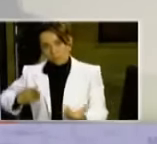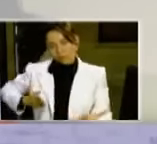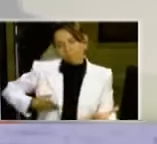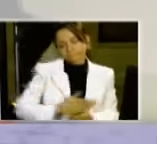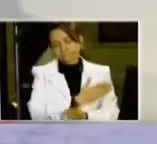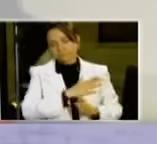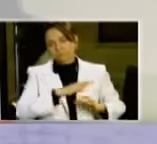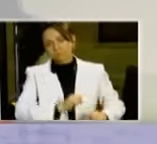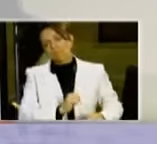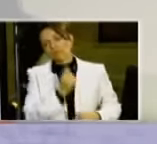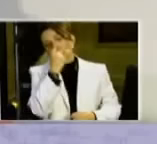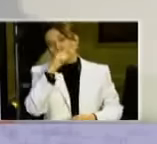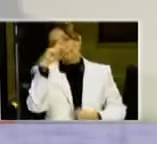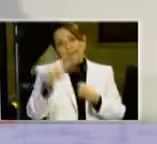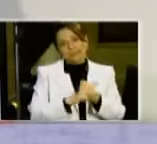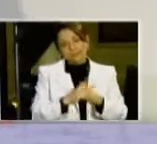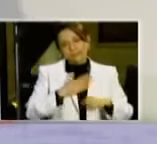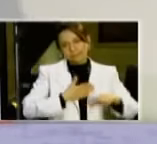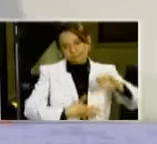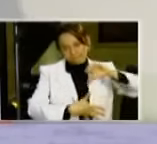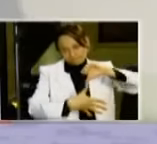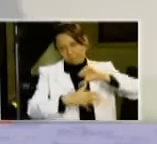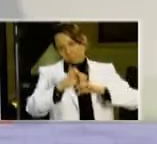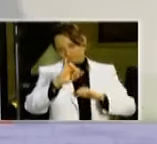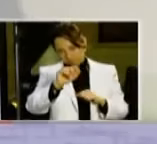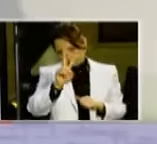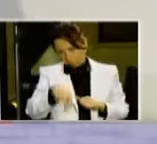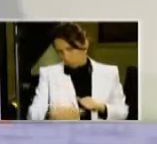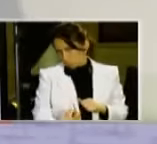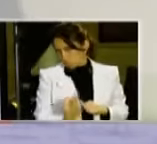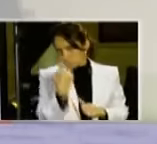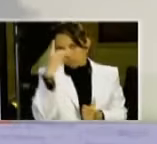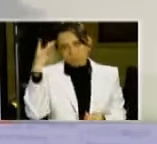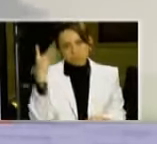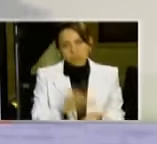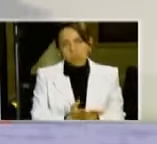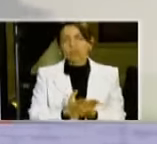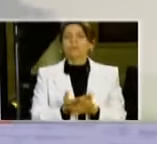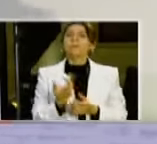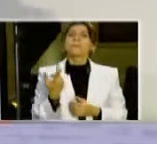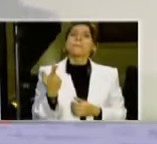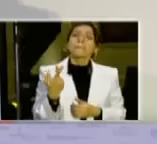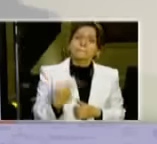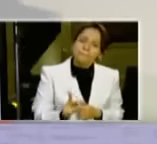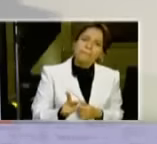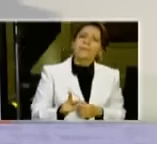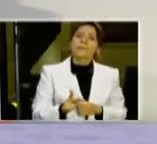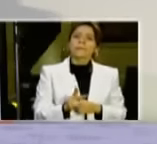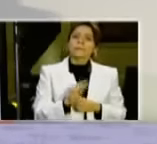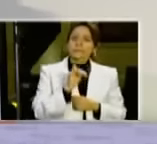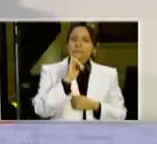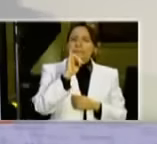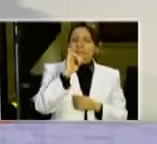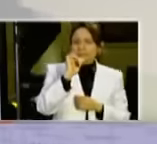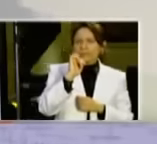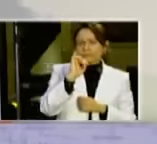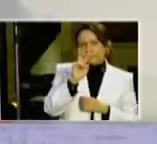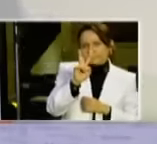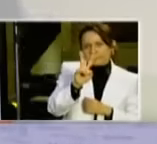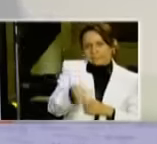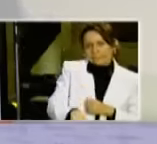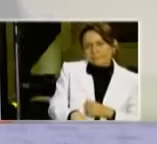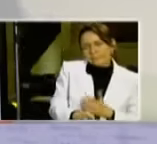colonial. Una segunda razón es que más allá de las críticas que a muchos les merecen sus